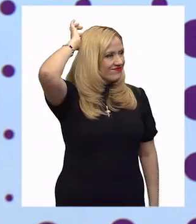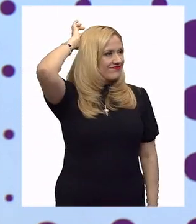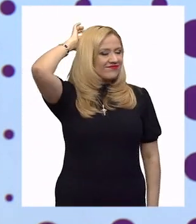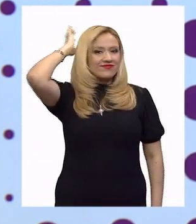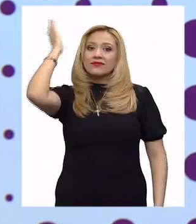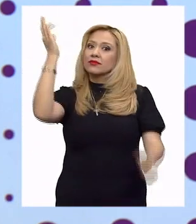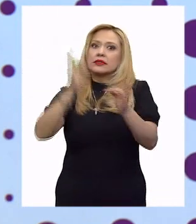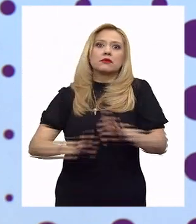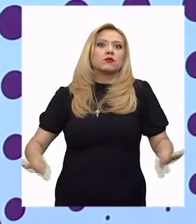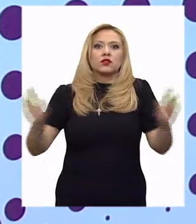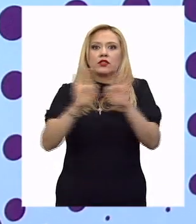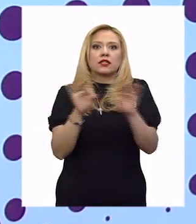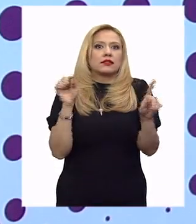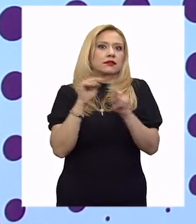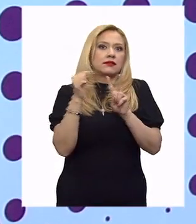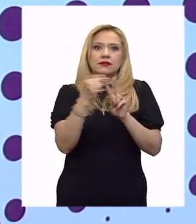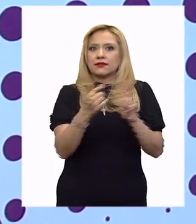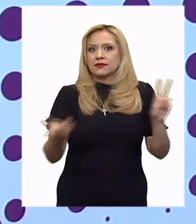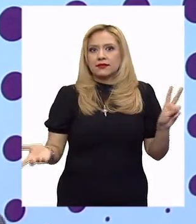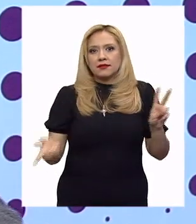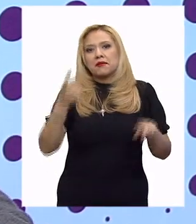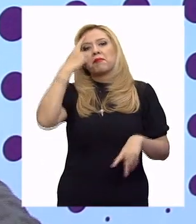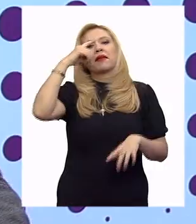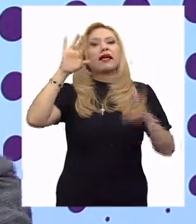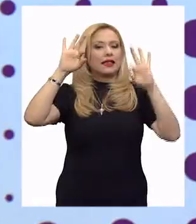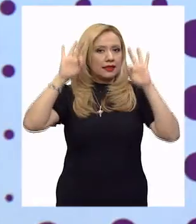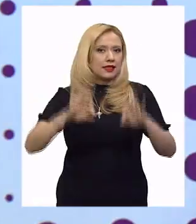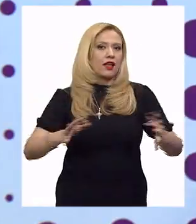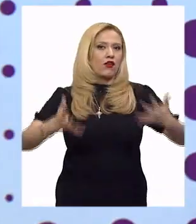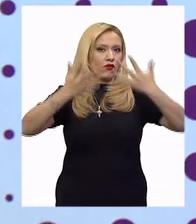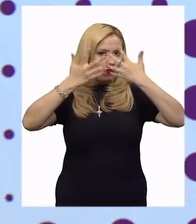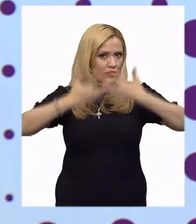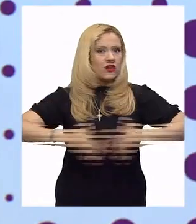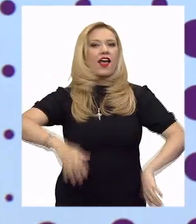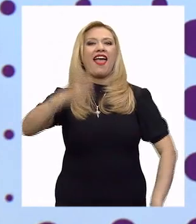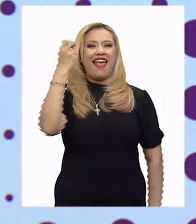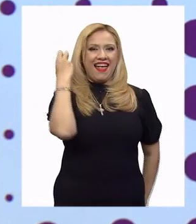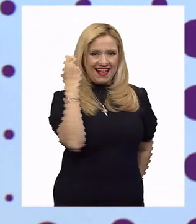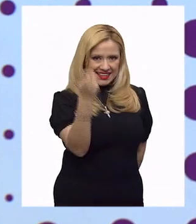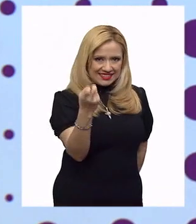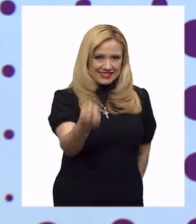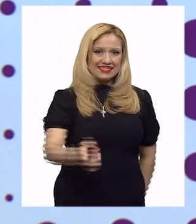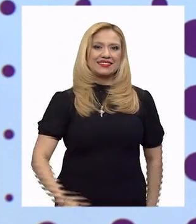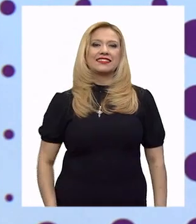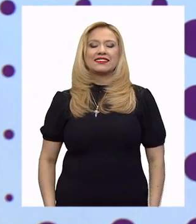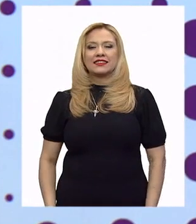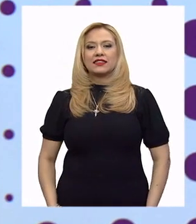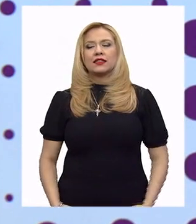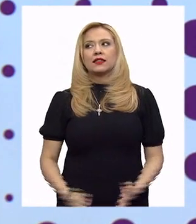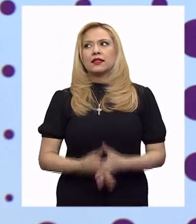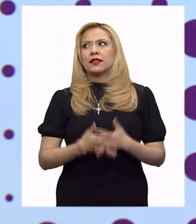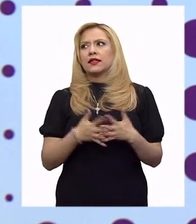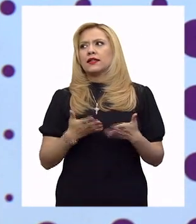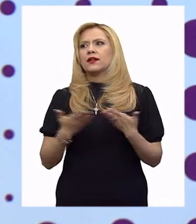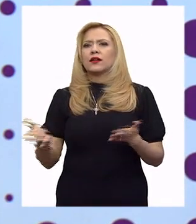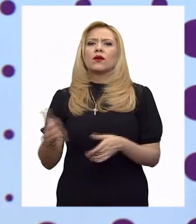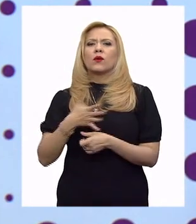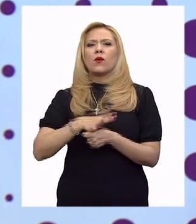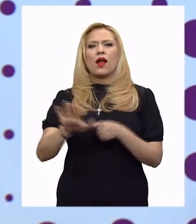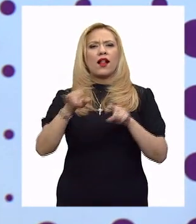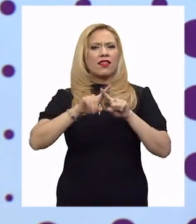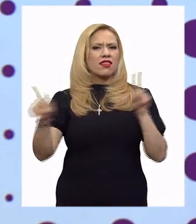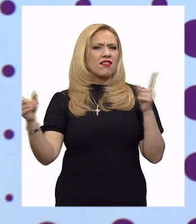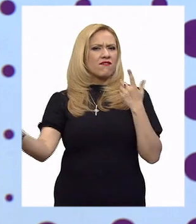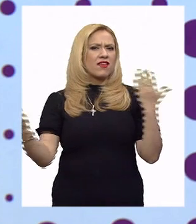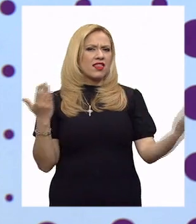figuras importantísimas. Claro, para que funcione, ¿no?, el sistema de Para echar a andar, anticorrupción. Y Priscila, ¿cuál es la diferencia? ¿Por